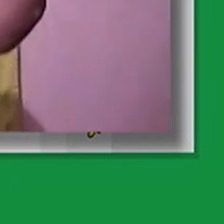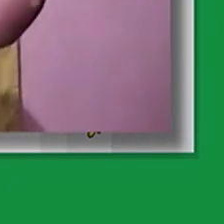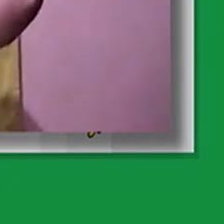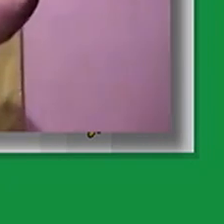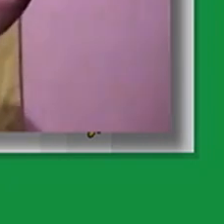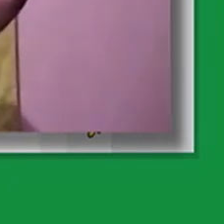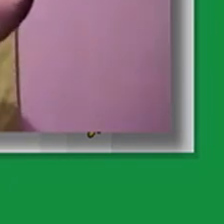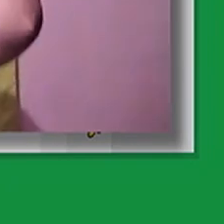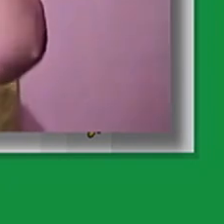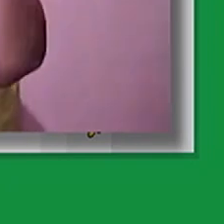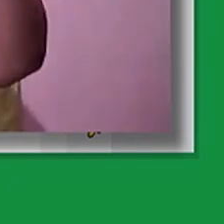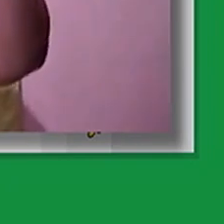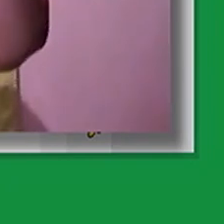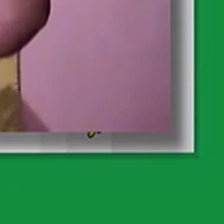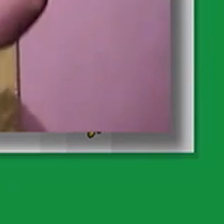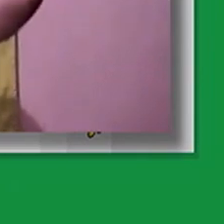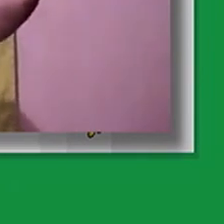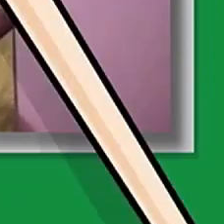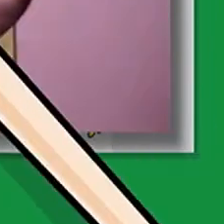Aprendizaje.